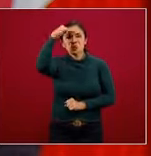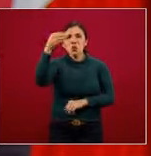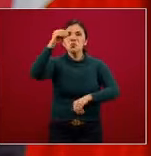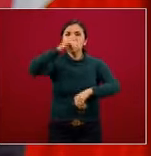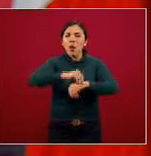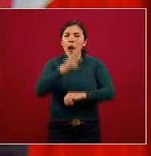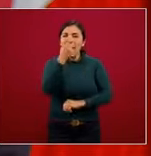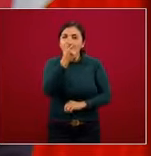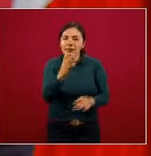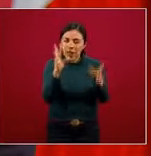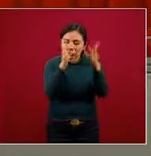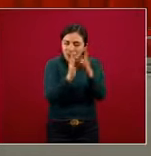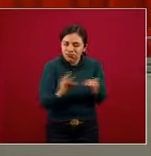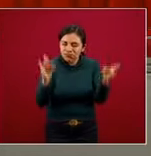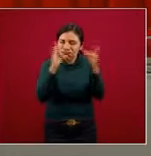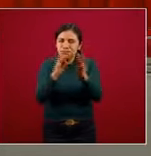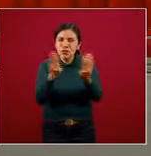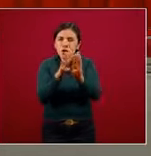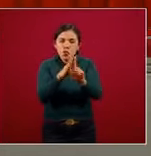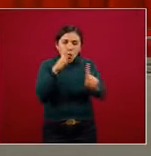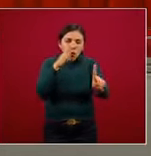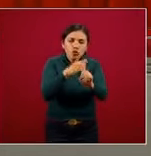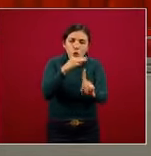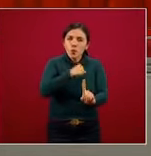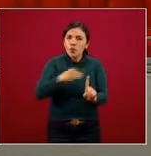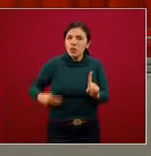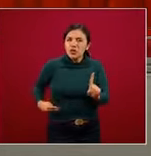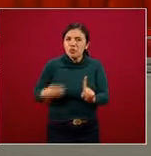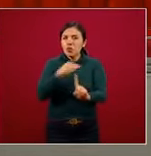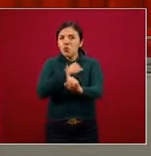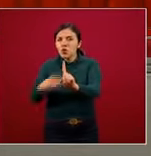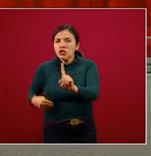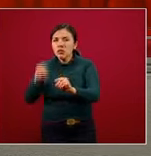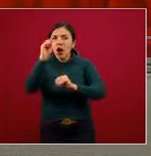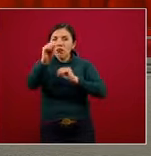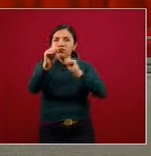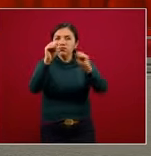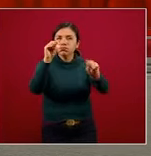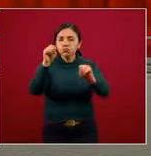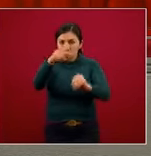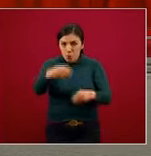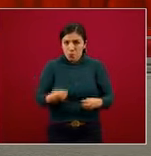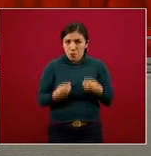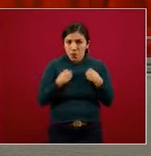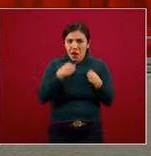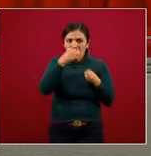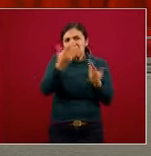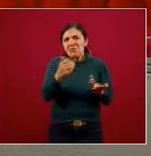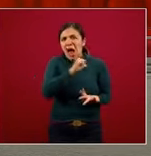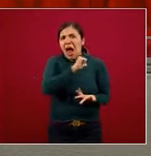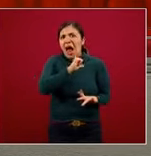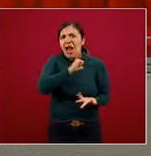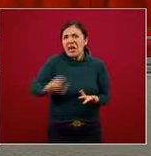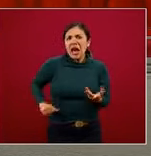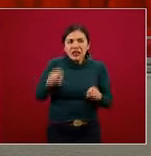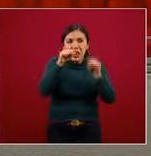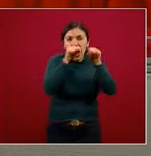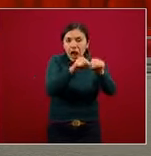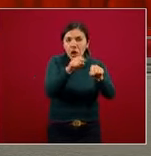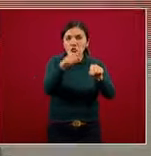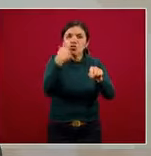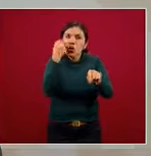este detalle municipal. Usted vive en un municipio o en una alcaldía en la Ciudad de México. Y lo que queremos es que